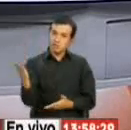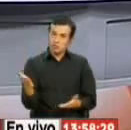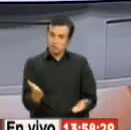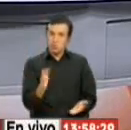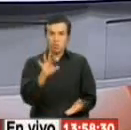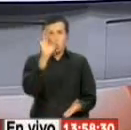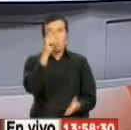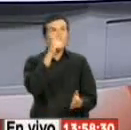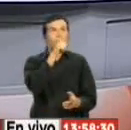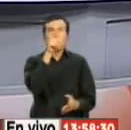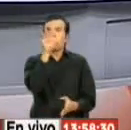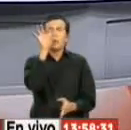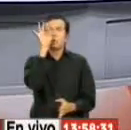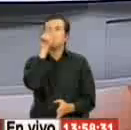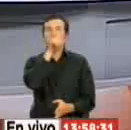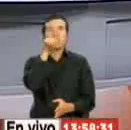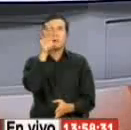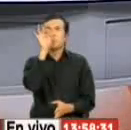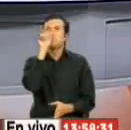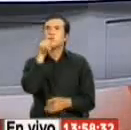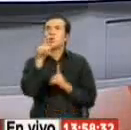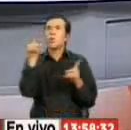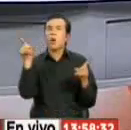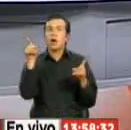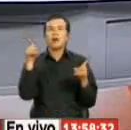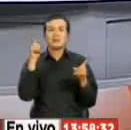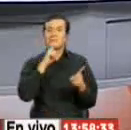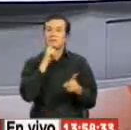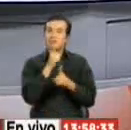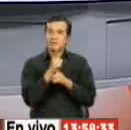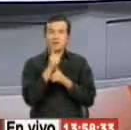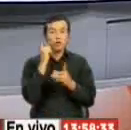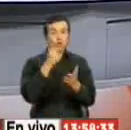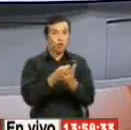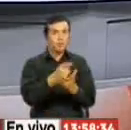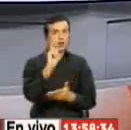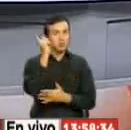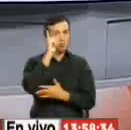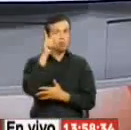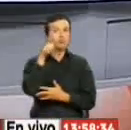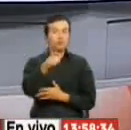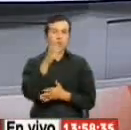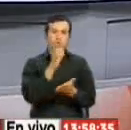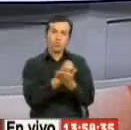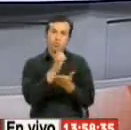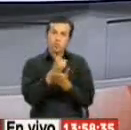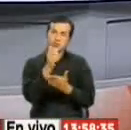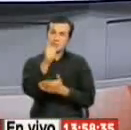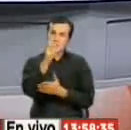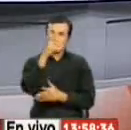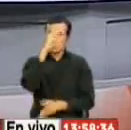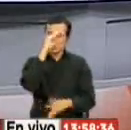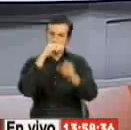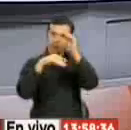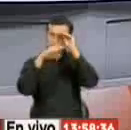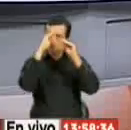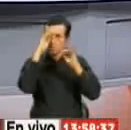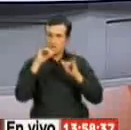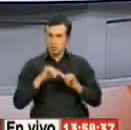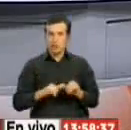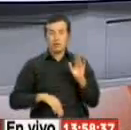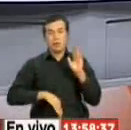escoger un modelo verdad de los que están exhibidos esto no lo ustedes comprar sino que ahí está el curso para que usted mismo lo haga y esto puede